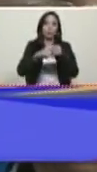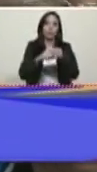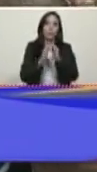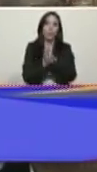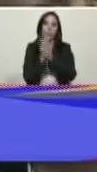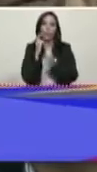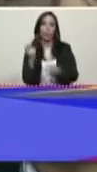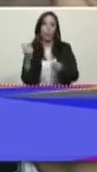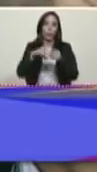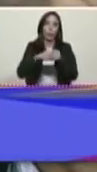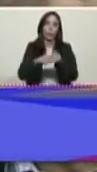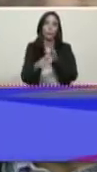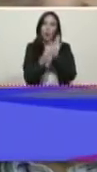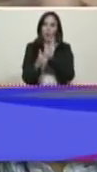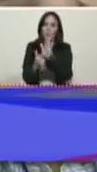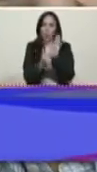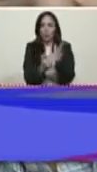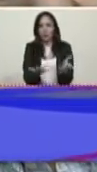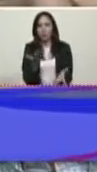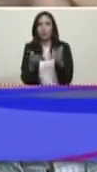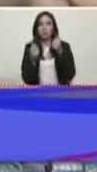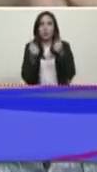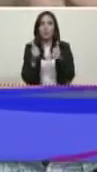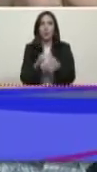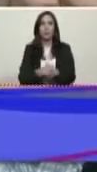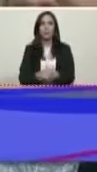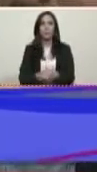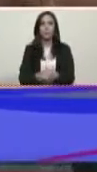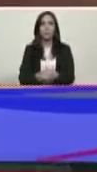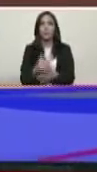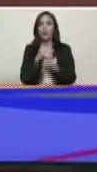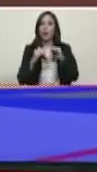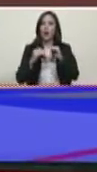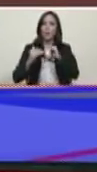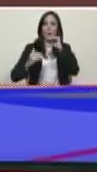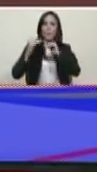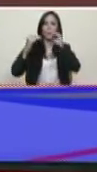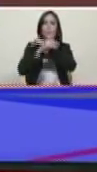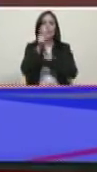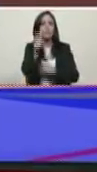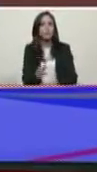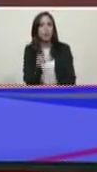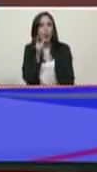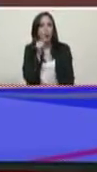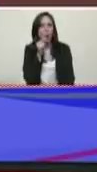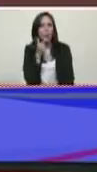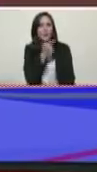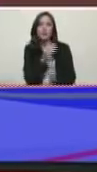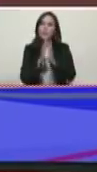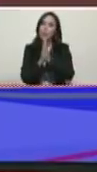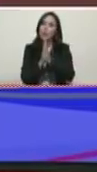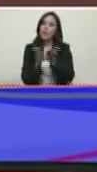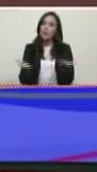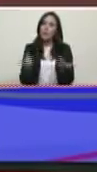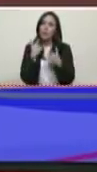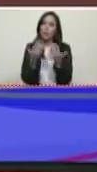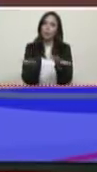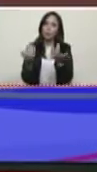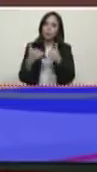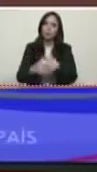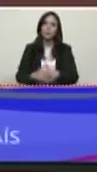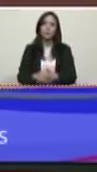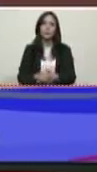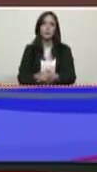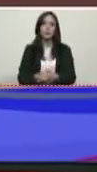es una buena señal hasta escalona estaba diciendo no por favor presidente incorpore a biscucuy